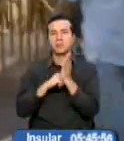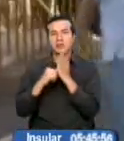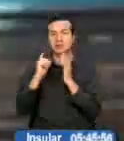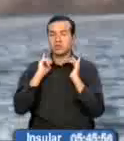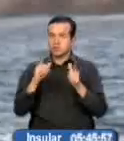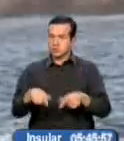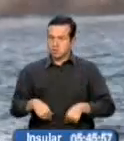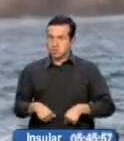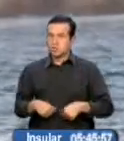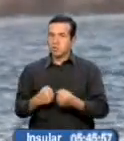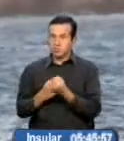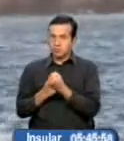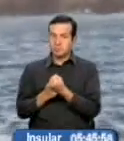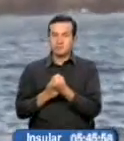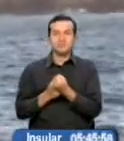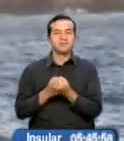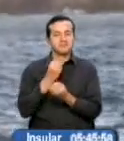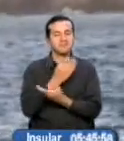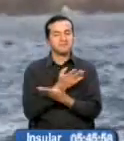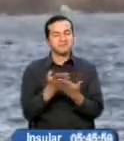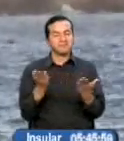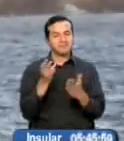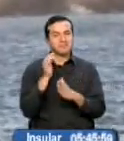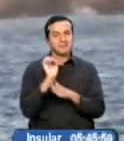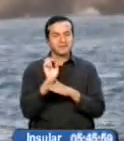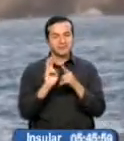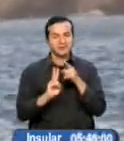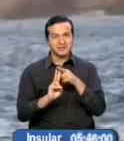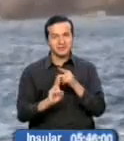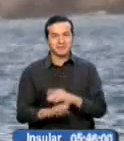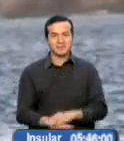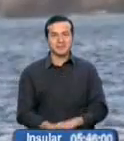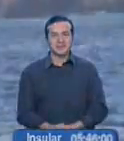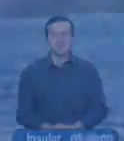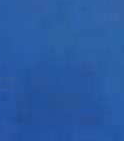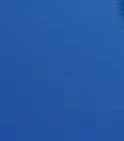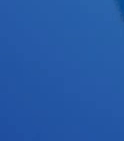Salud Pública. Desde La Habana, con José Luis Rodríguez, Fabricio Ceballos, Ecuador TV.